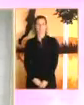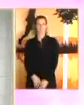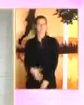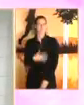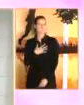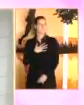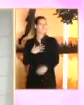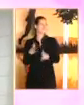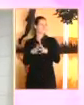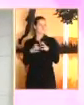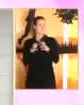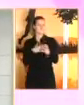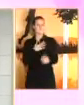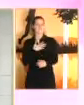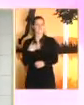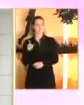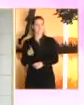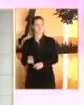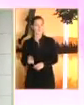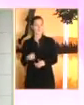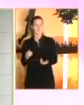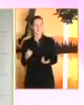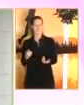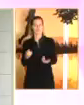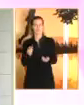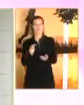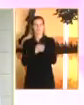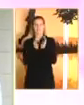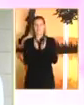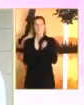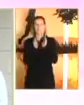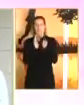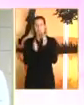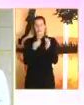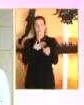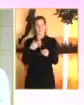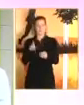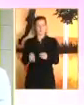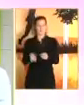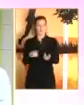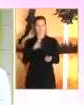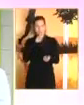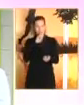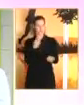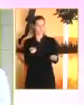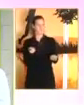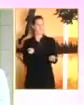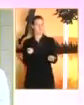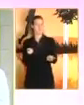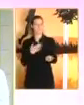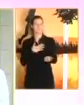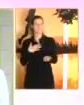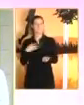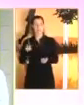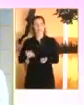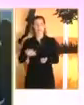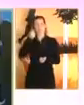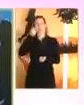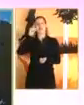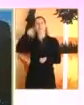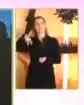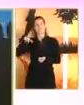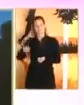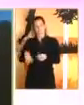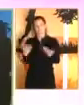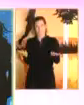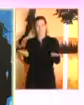Estoy aquí, ahora te lo hacemos. No, si digo castañoterapia, esto también, me queda con ganas, pero yo sé que nuestro científico